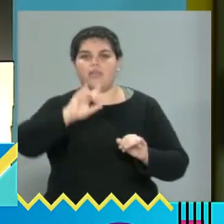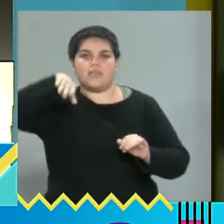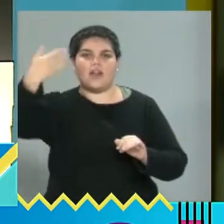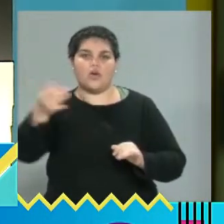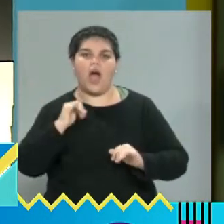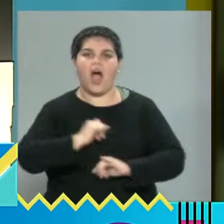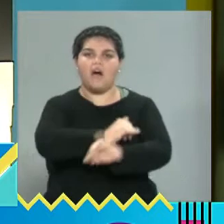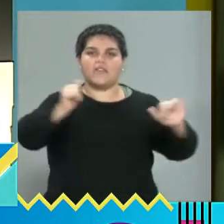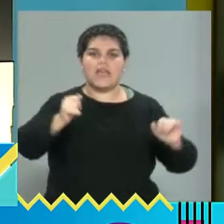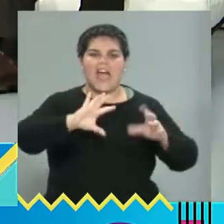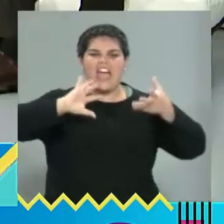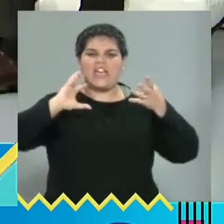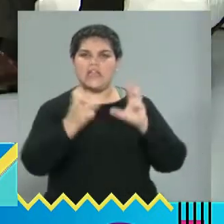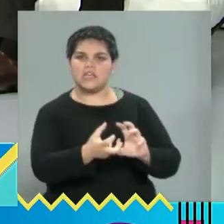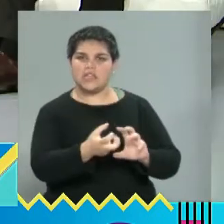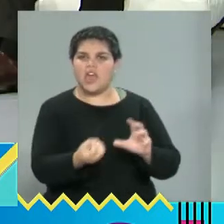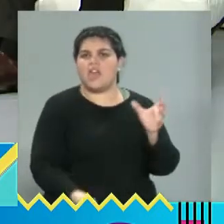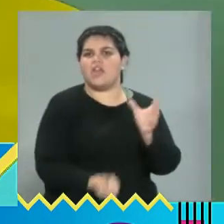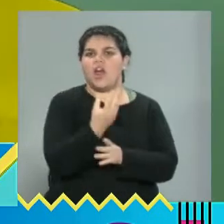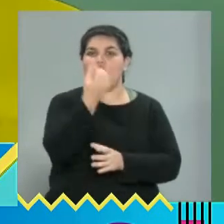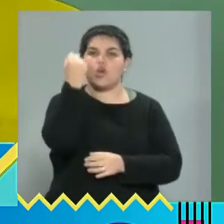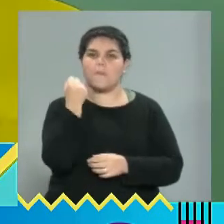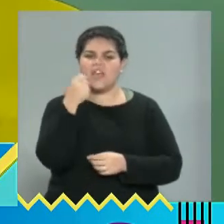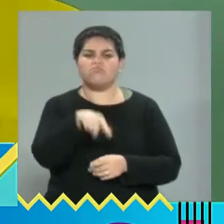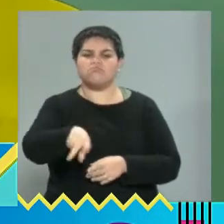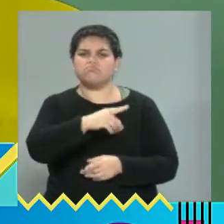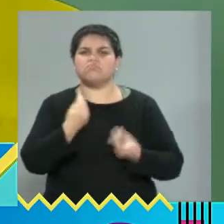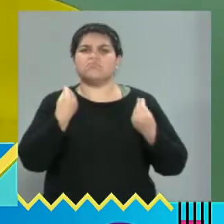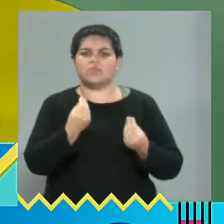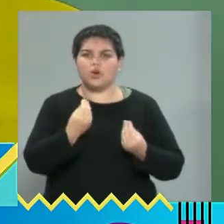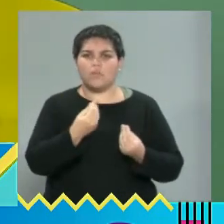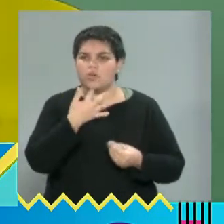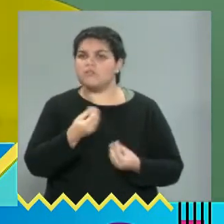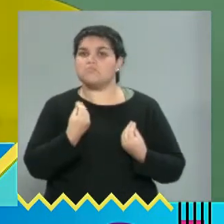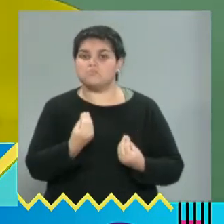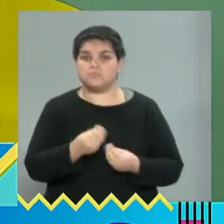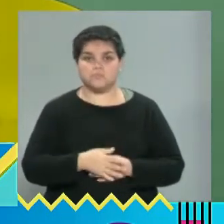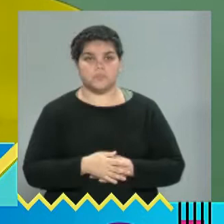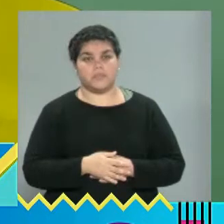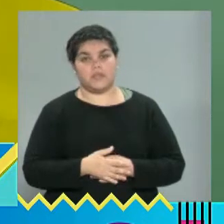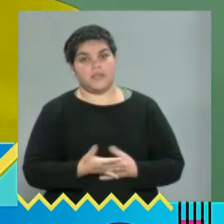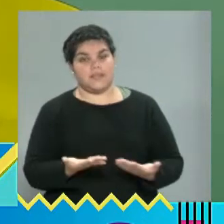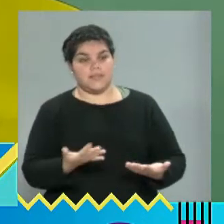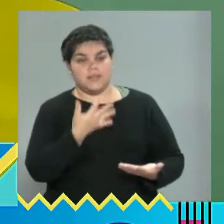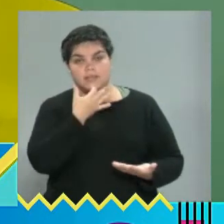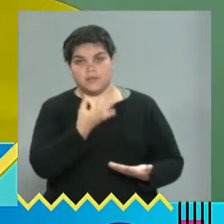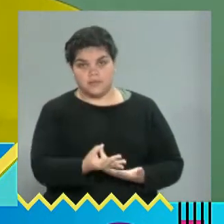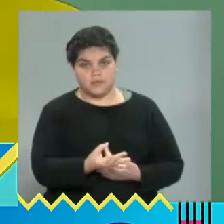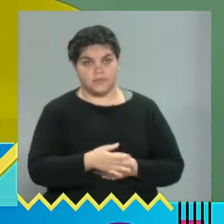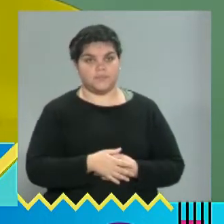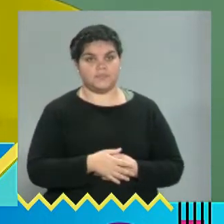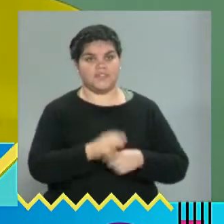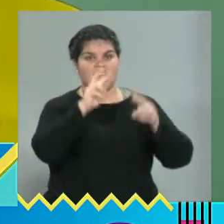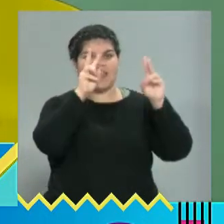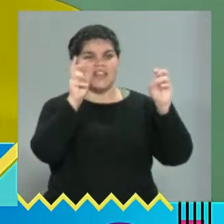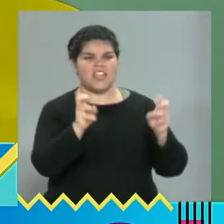emergente. ¿Cómo lo leemos? En realidad, si lo vemos en términos de